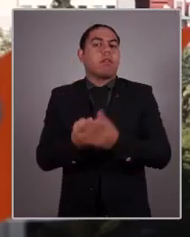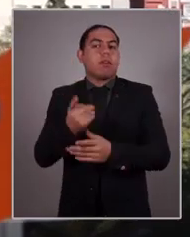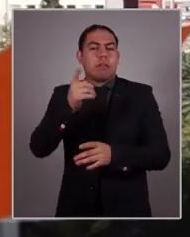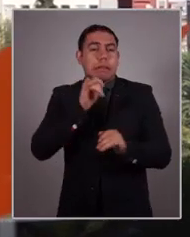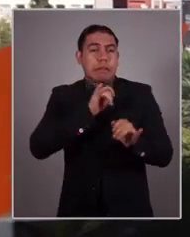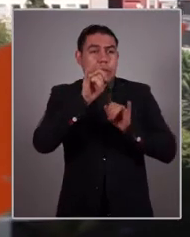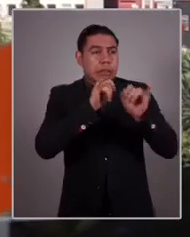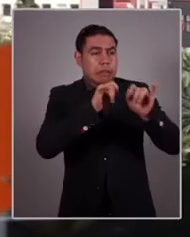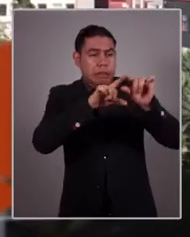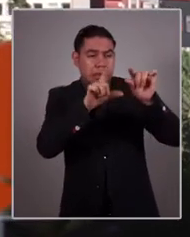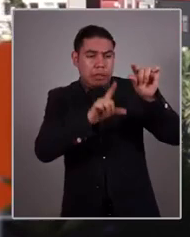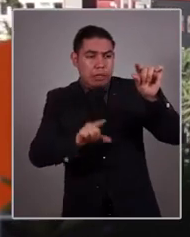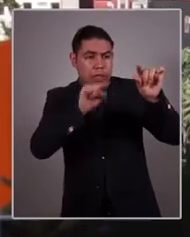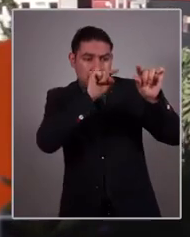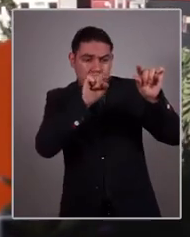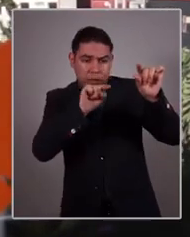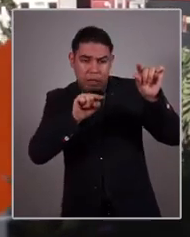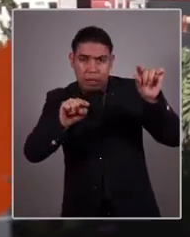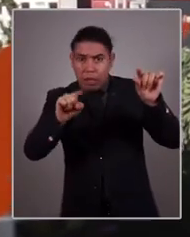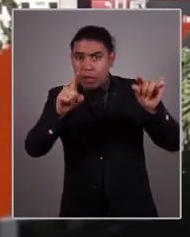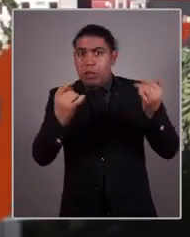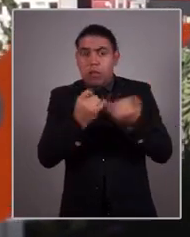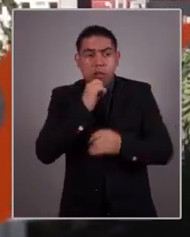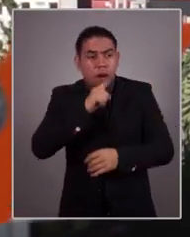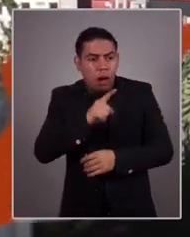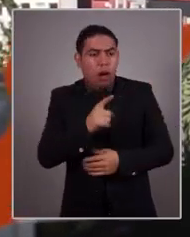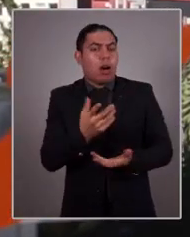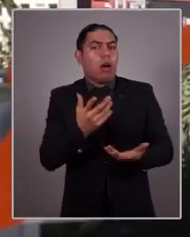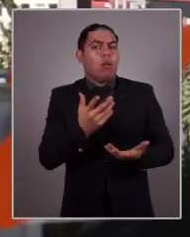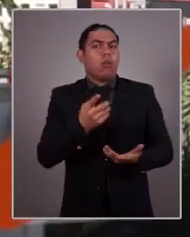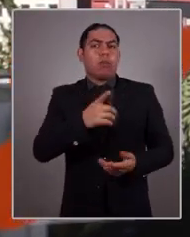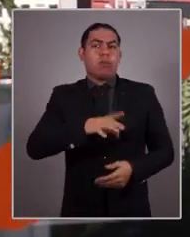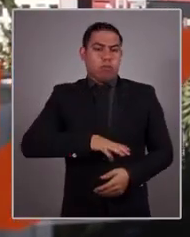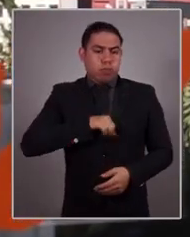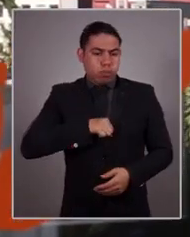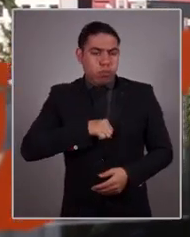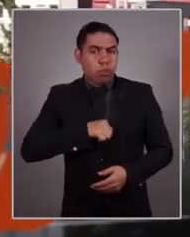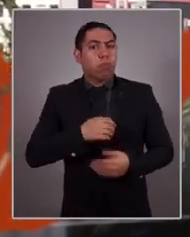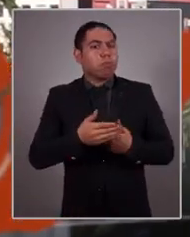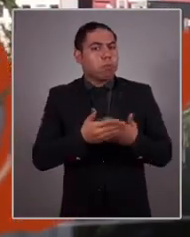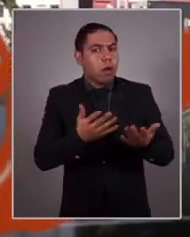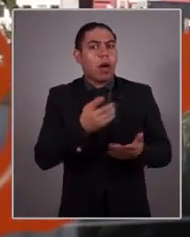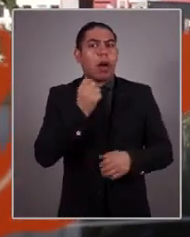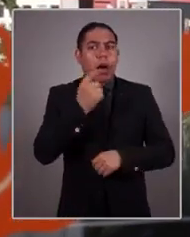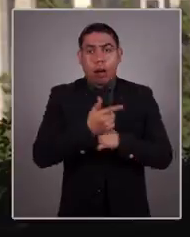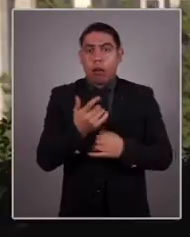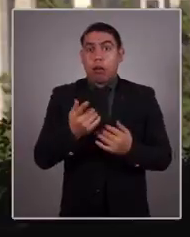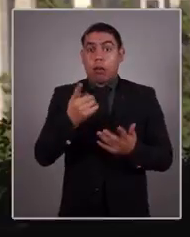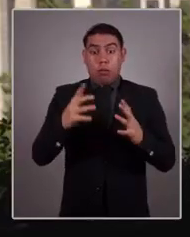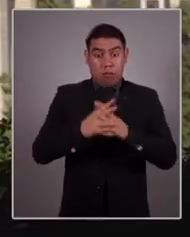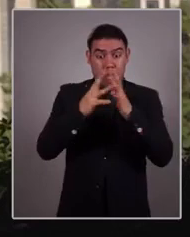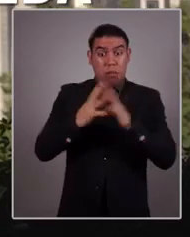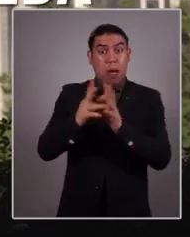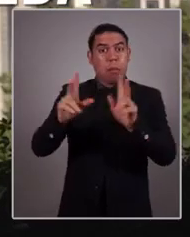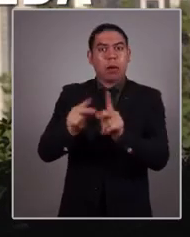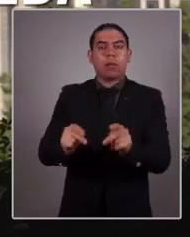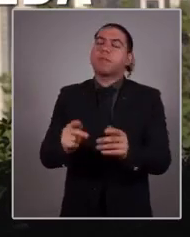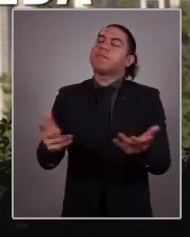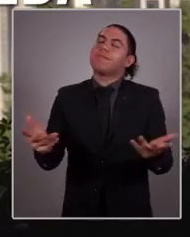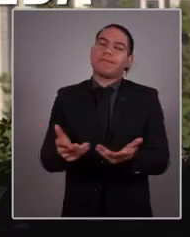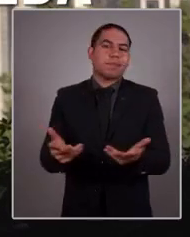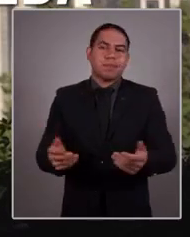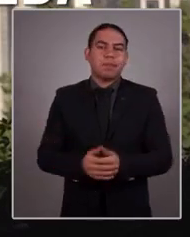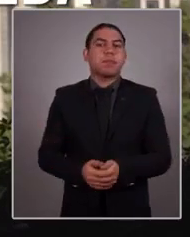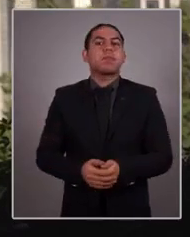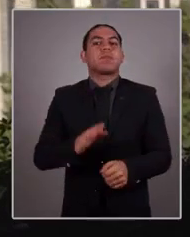país, para dignificar y restituir a las víctimas de esta guerra, donde se entienda que la guerra no hace la paz. México no merece el pasado